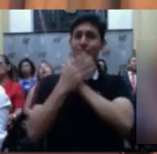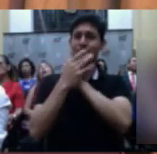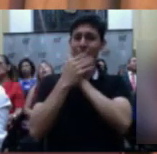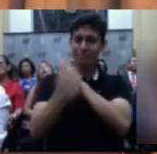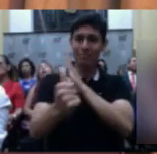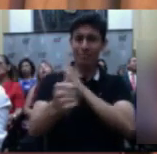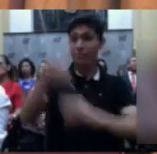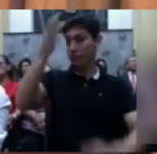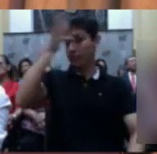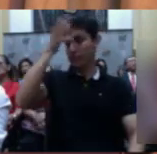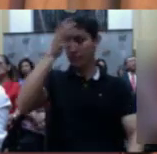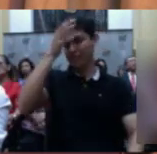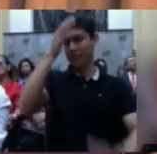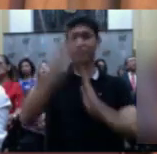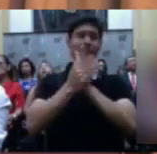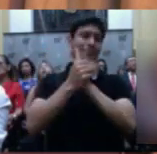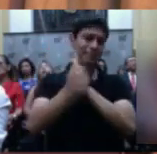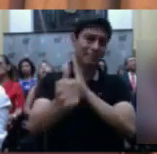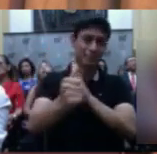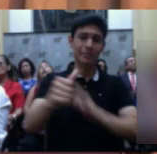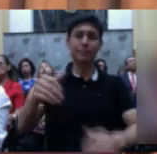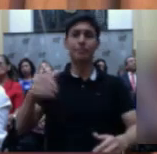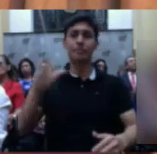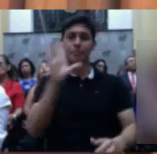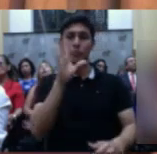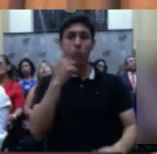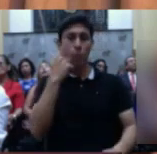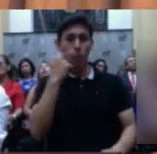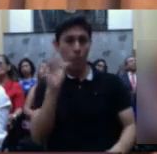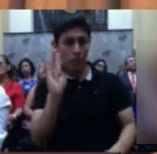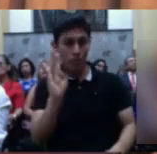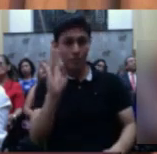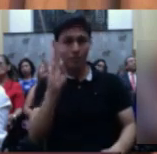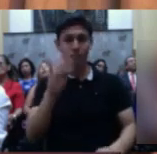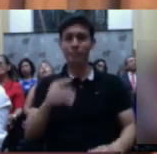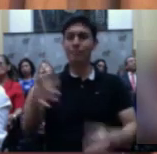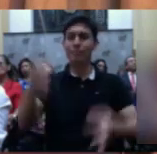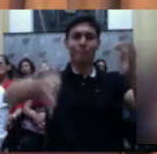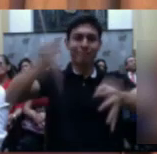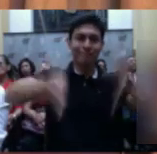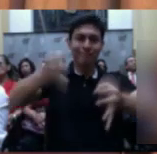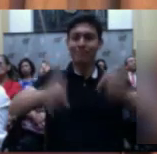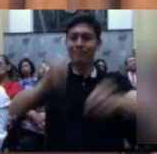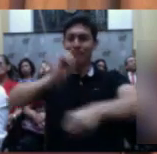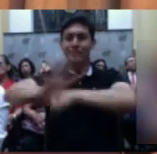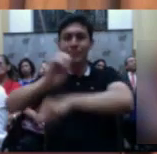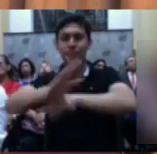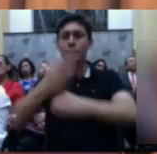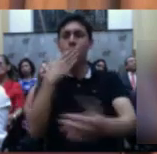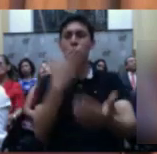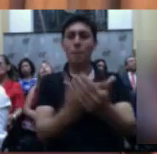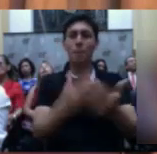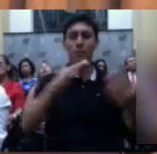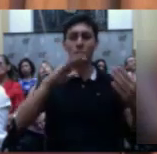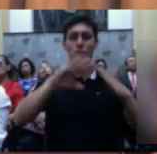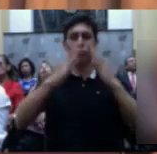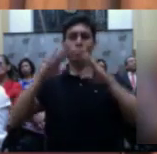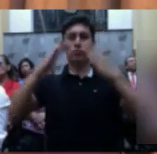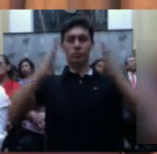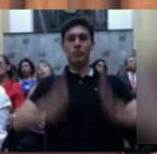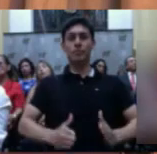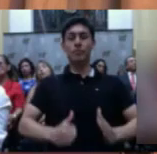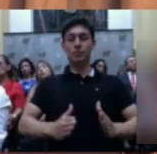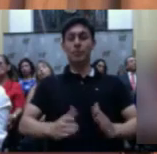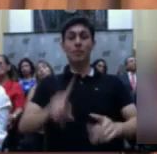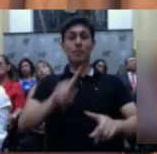de esposo, de amigo, de jurista, de consejero, de buen ciudadano, pero sobre todo de